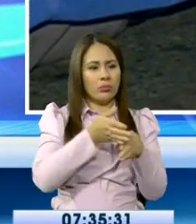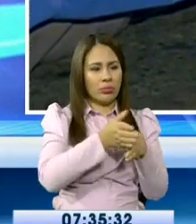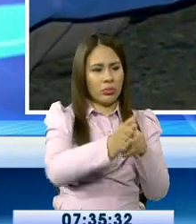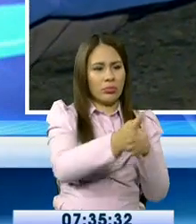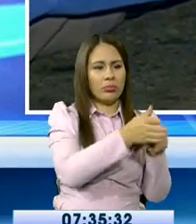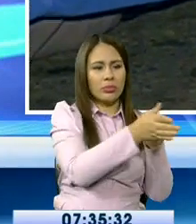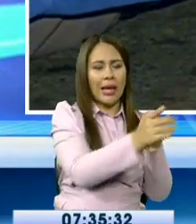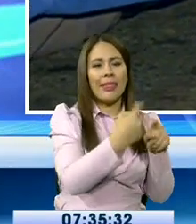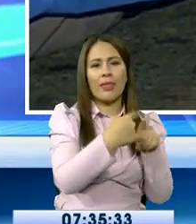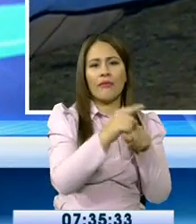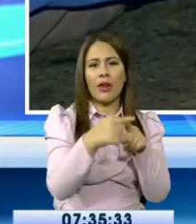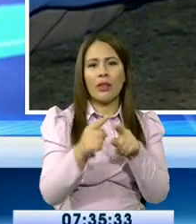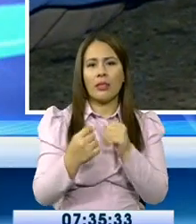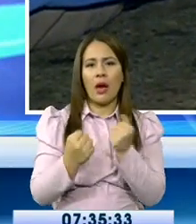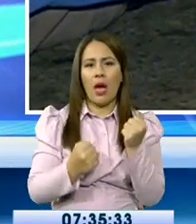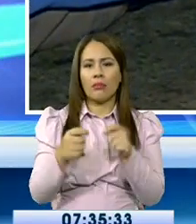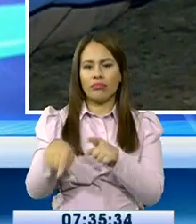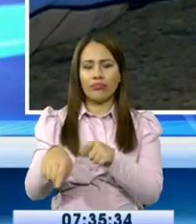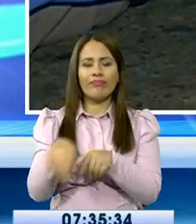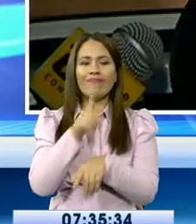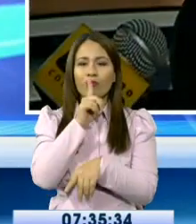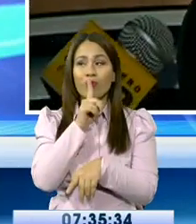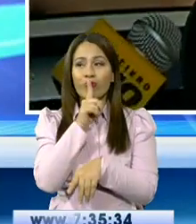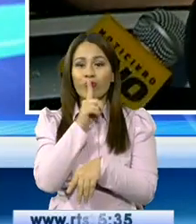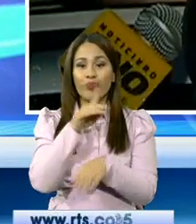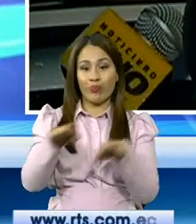enséñennos. Y entonces ahí